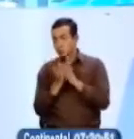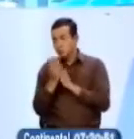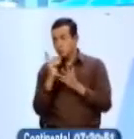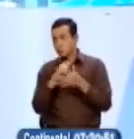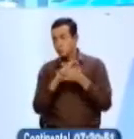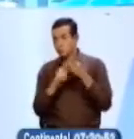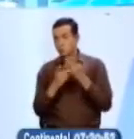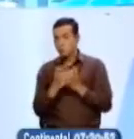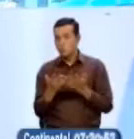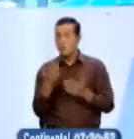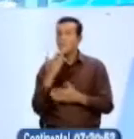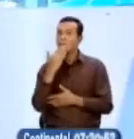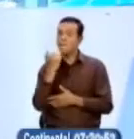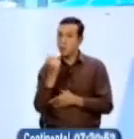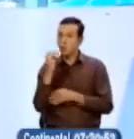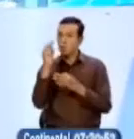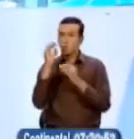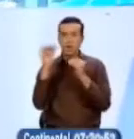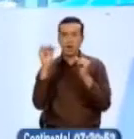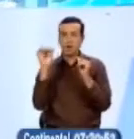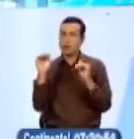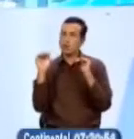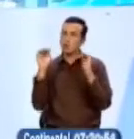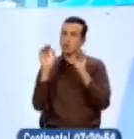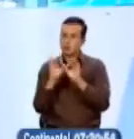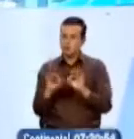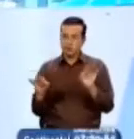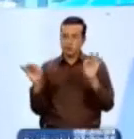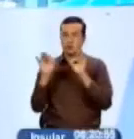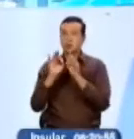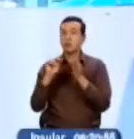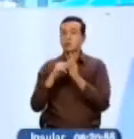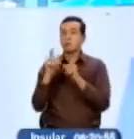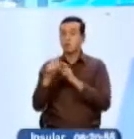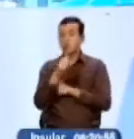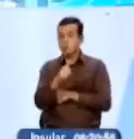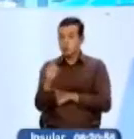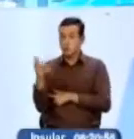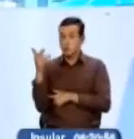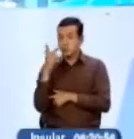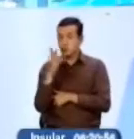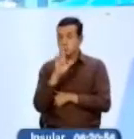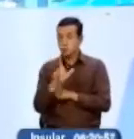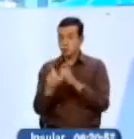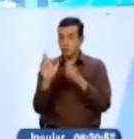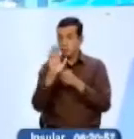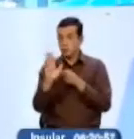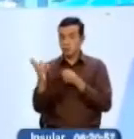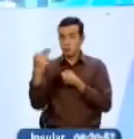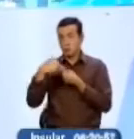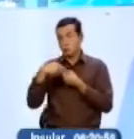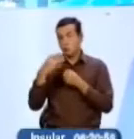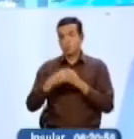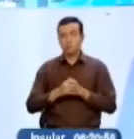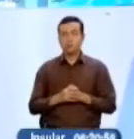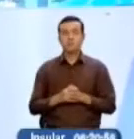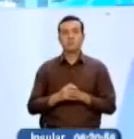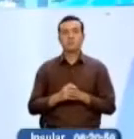y por lo tanto mejoramiento del mismo y eso implica a la ciudadanía involucra a la ciudadanía